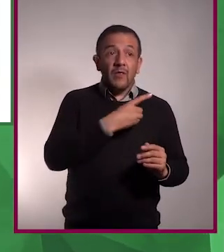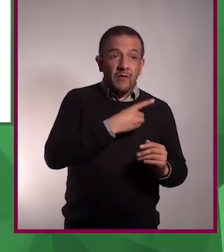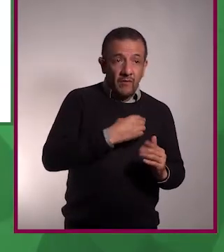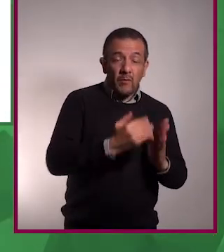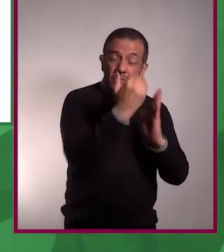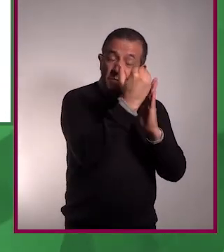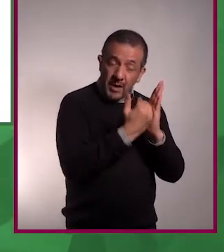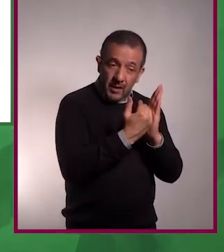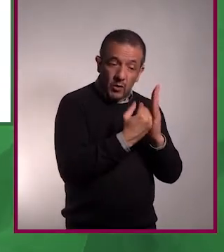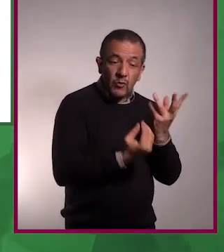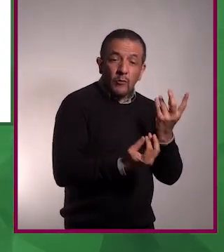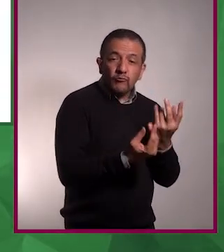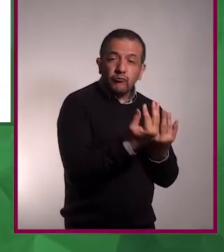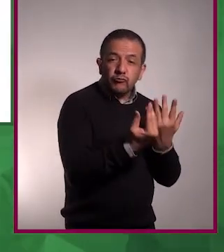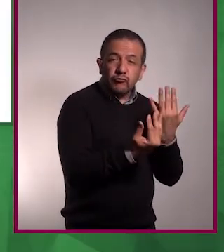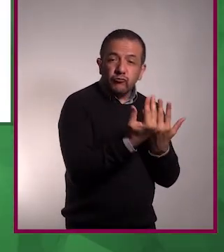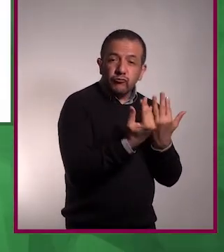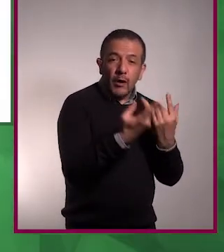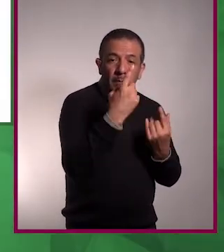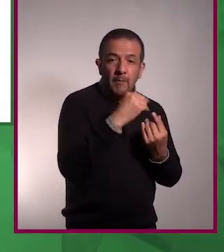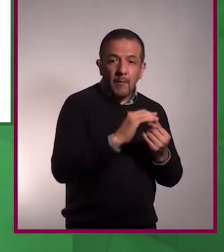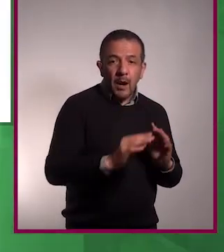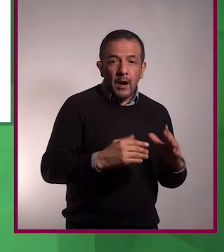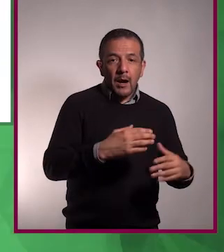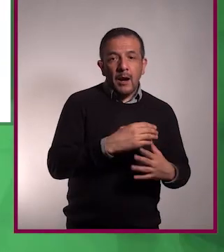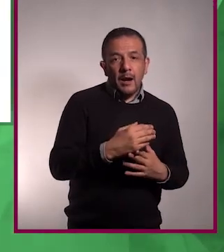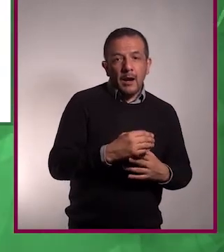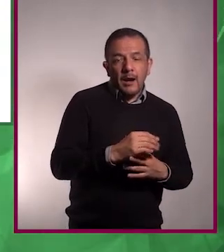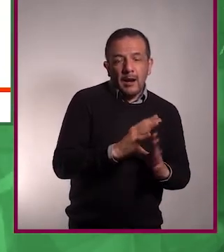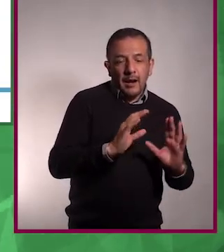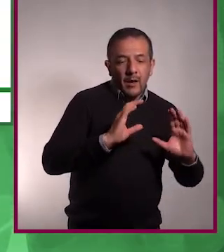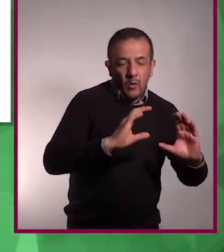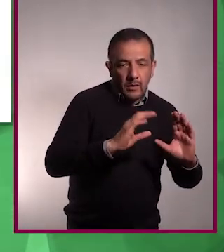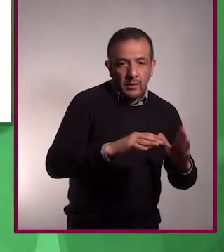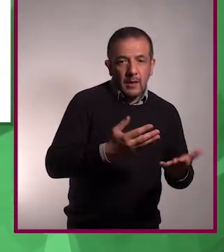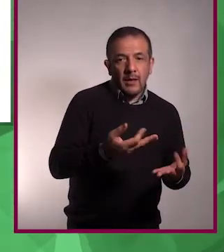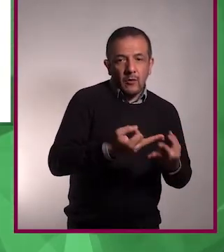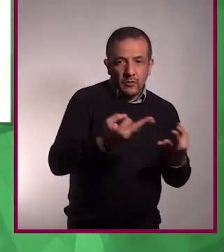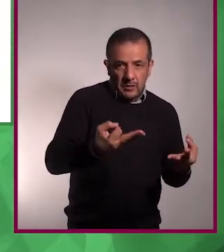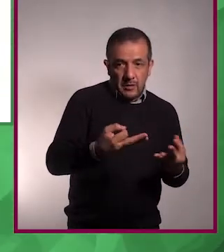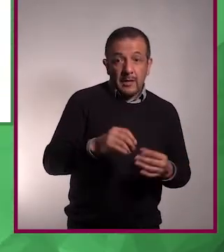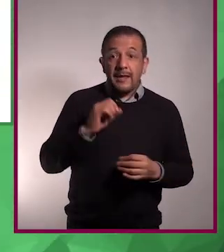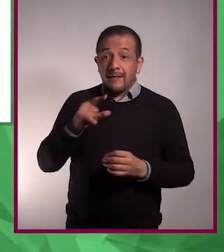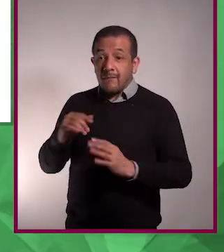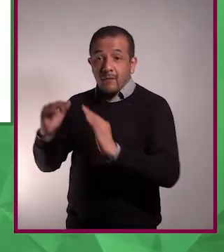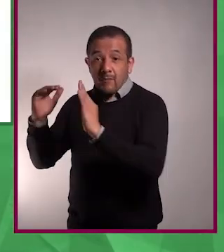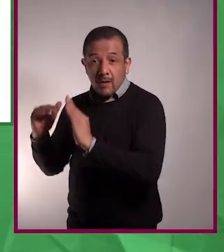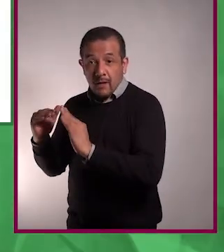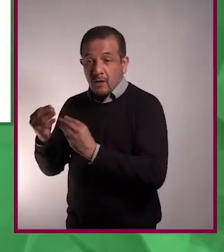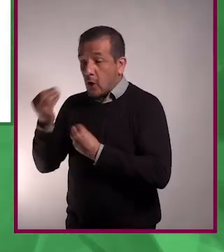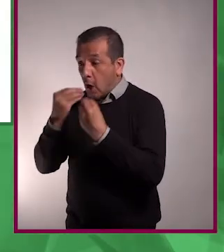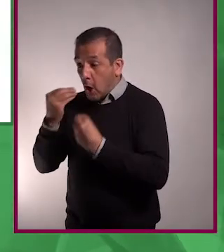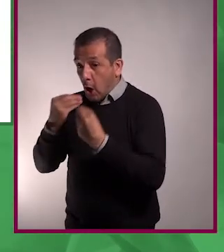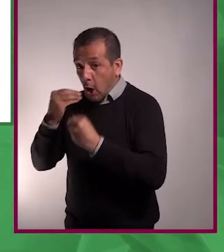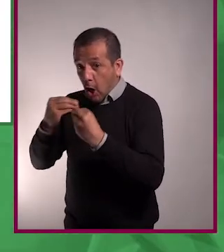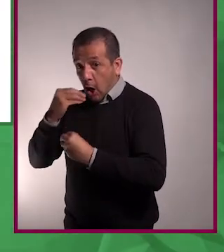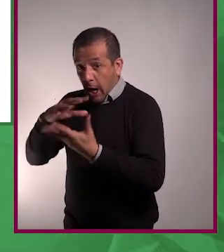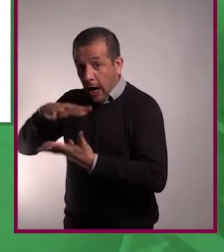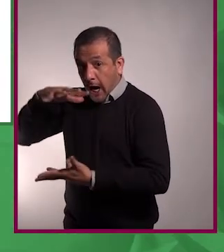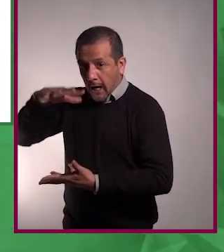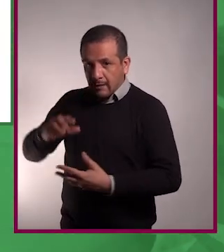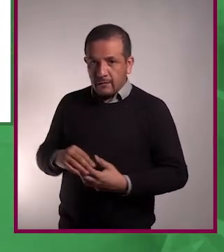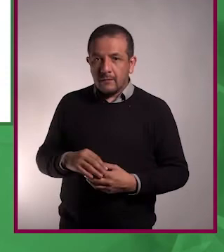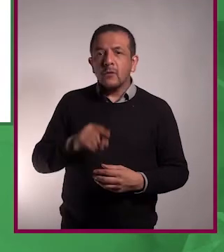ejemplo, reducir las emisiones de los gases de efecto invernadero y reducir el sobreconsumo.